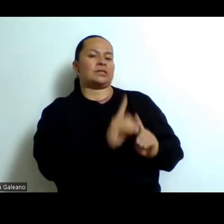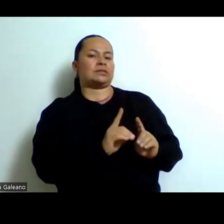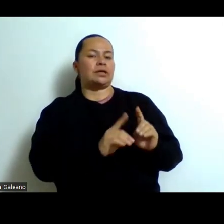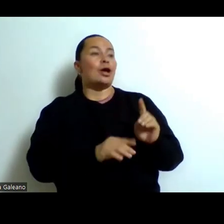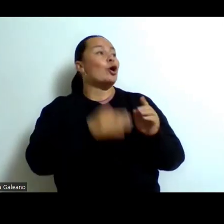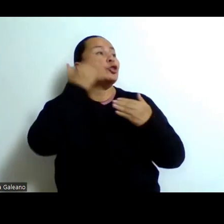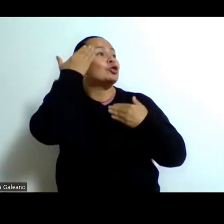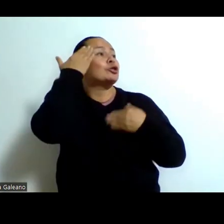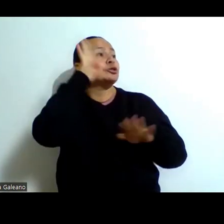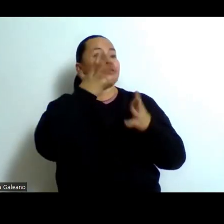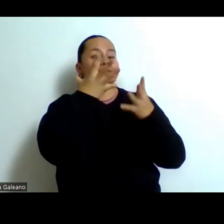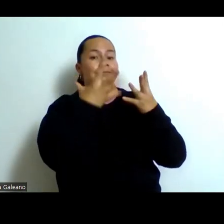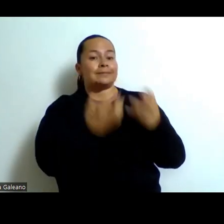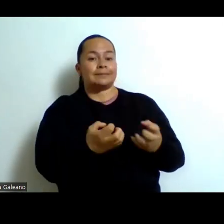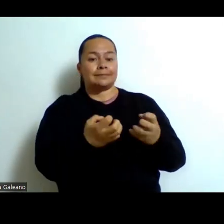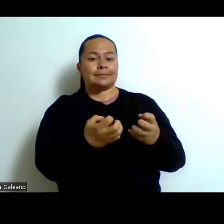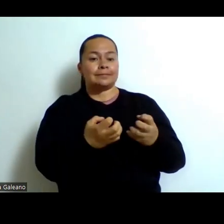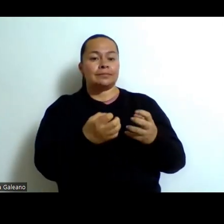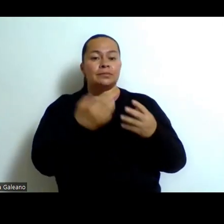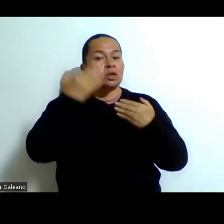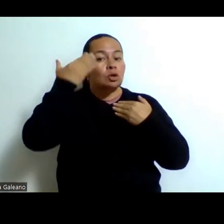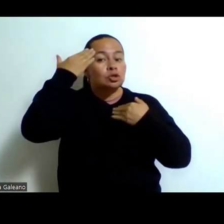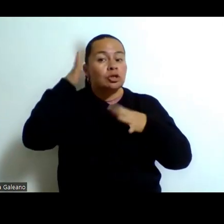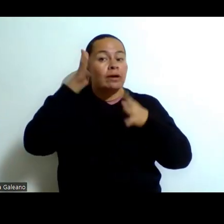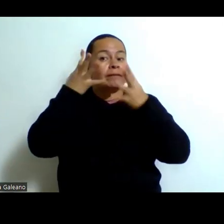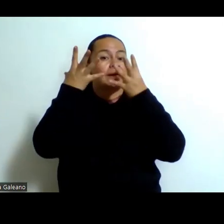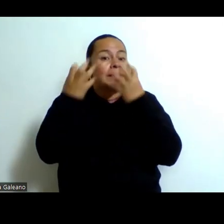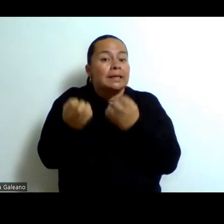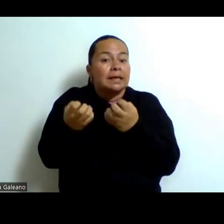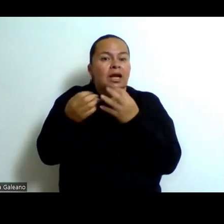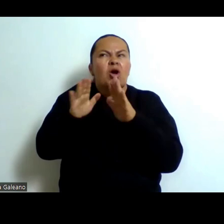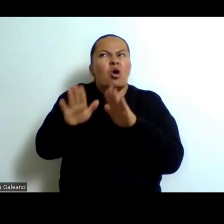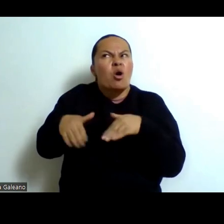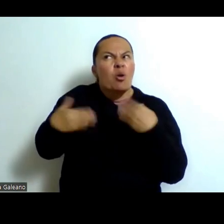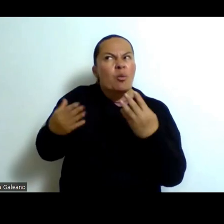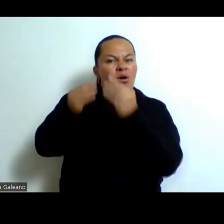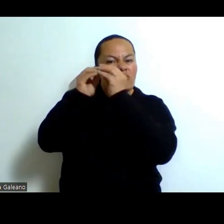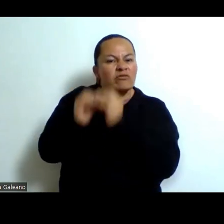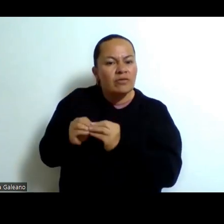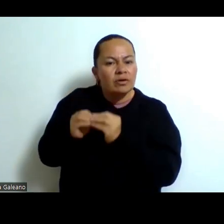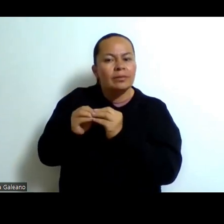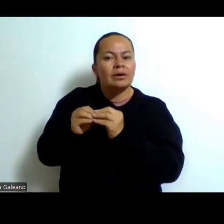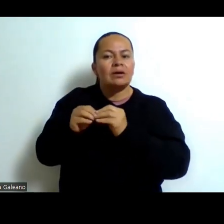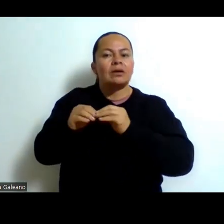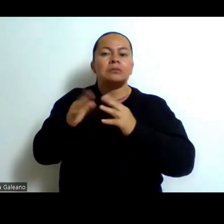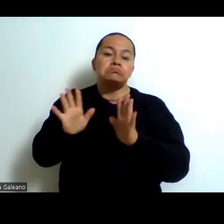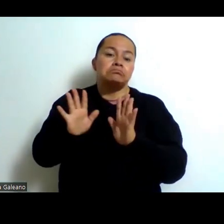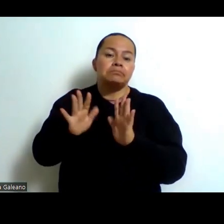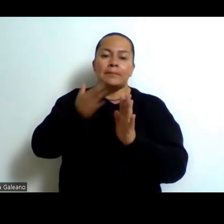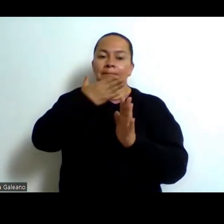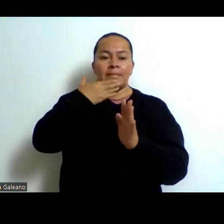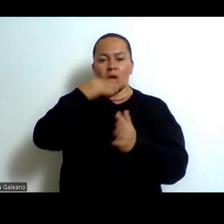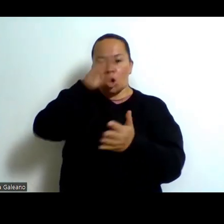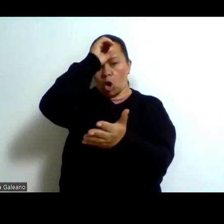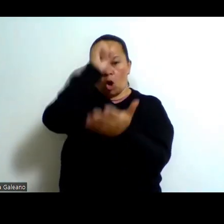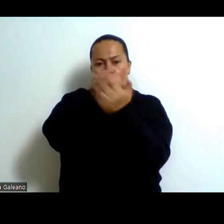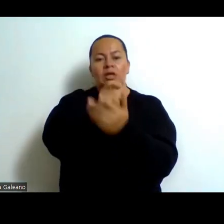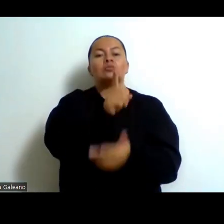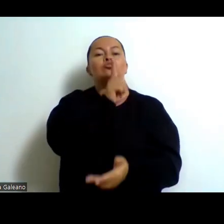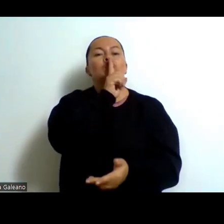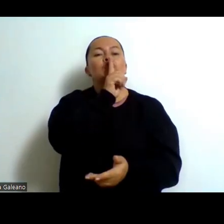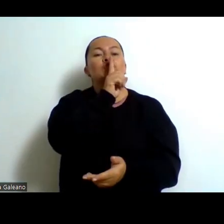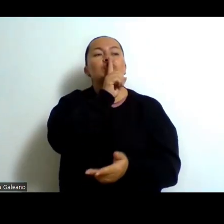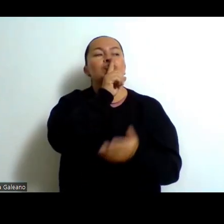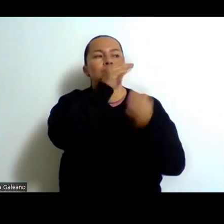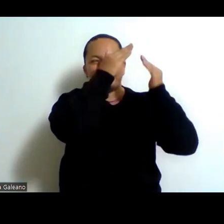que quiere No sabe De qué manera lo quiere sí eh Y lo mejor es no opinar o no que la persona no